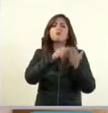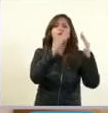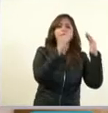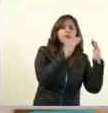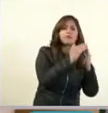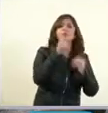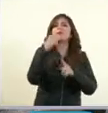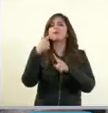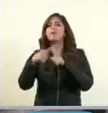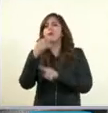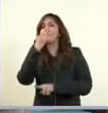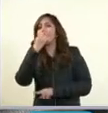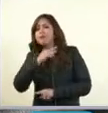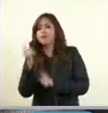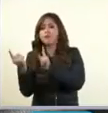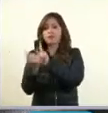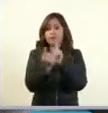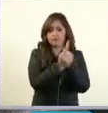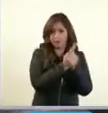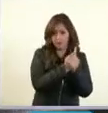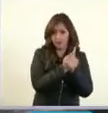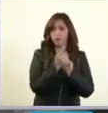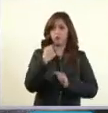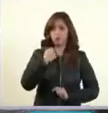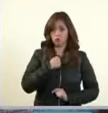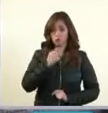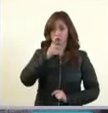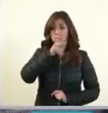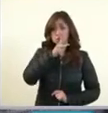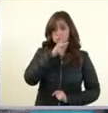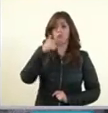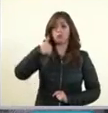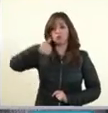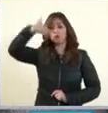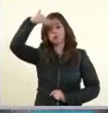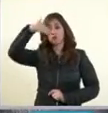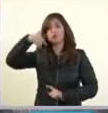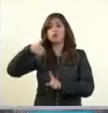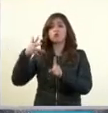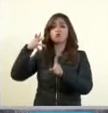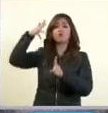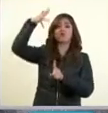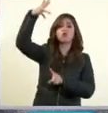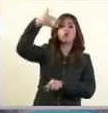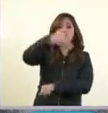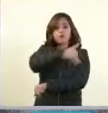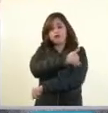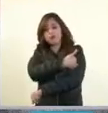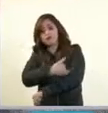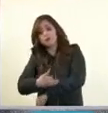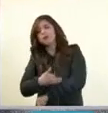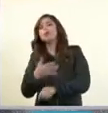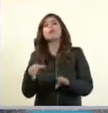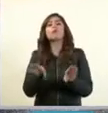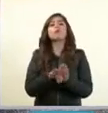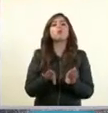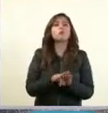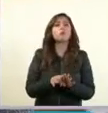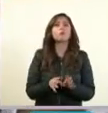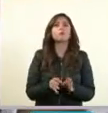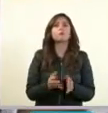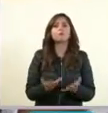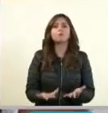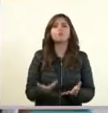¿no? Con quién se relaciona. Claro. Pero yo, papá, soy muy bueno para proyectar planes familiares entre